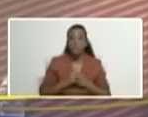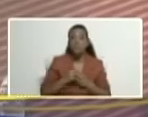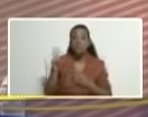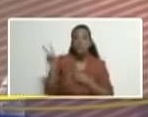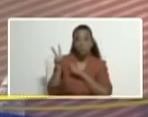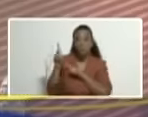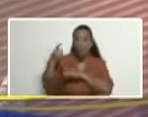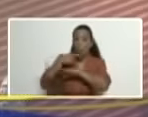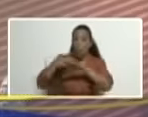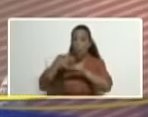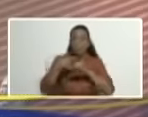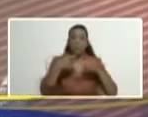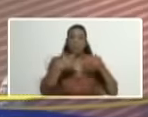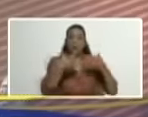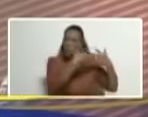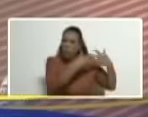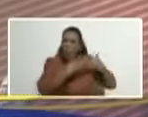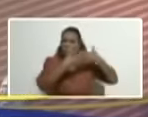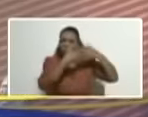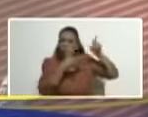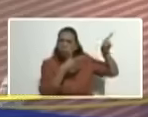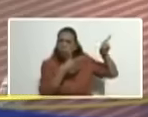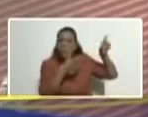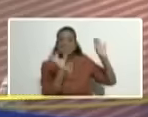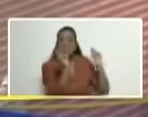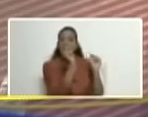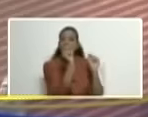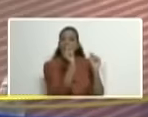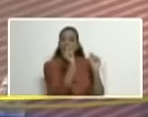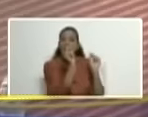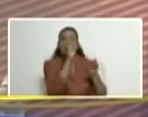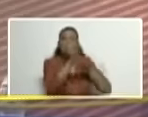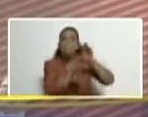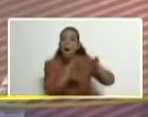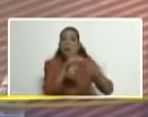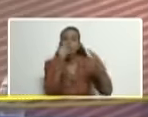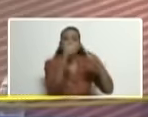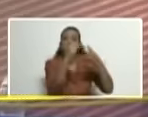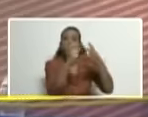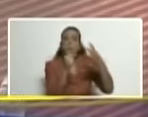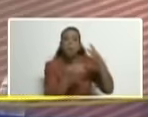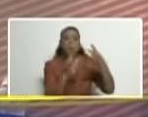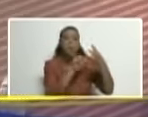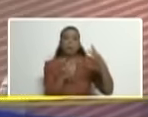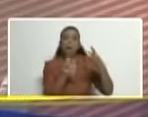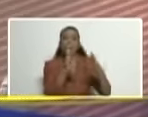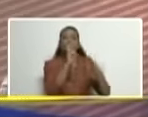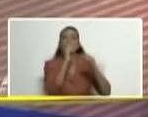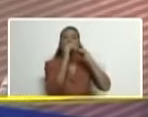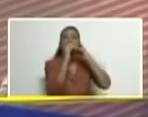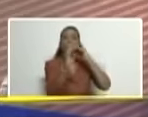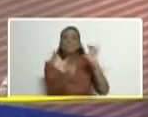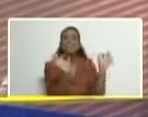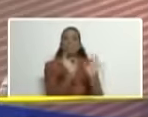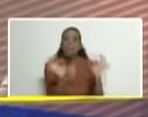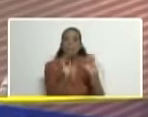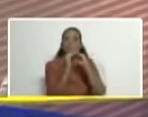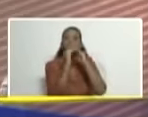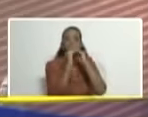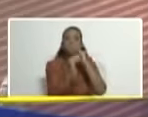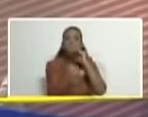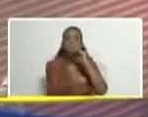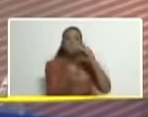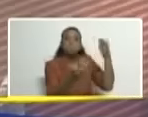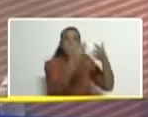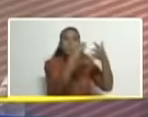El gobierno de los Estados Unidos en ninguna fase de todas estas semanas cumplió con ninguno de